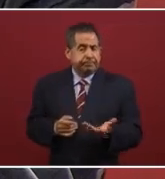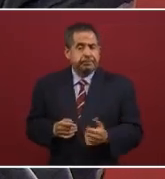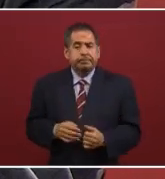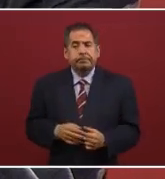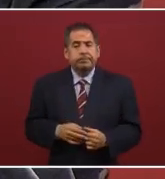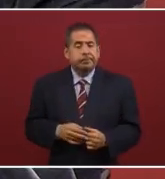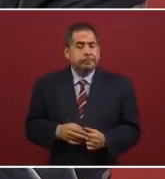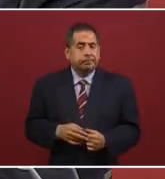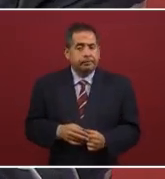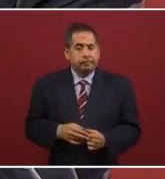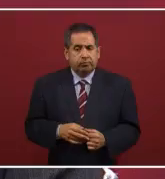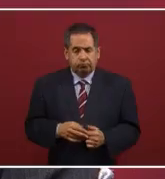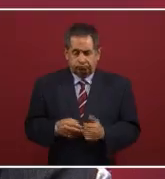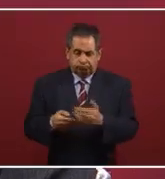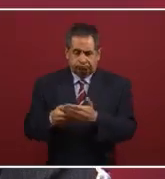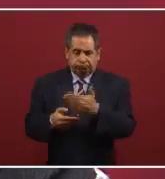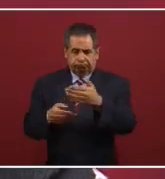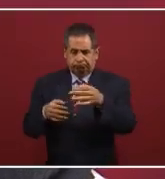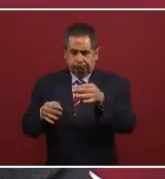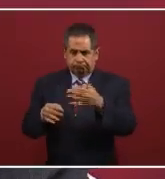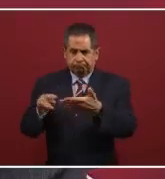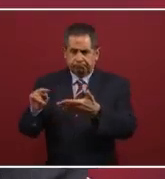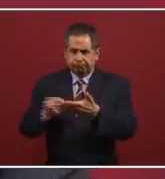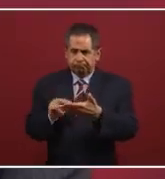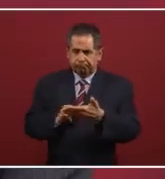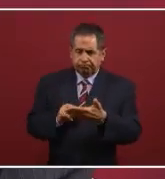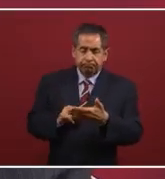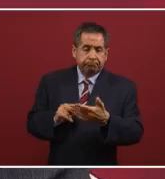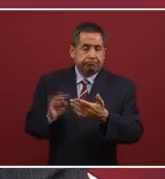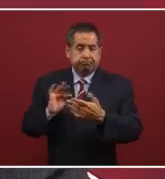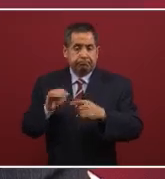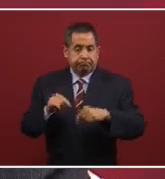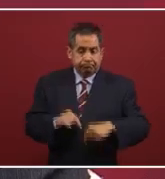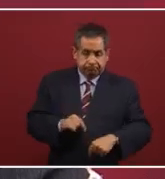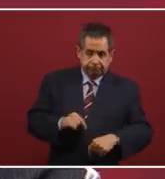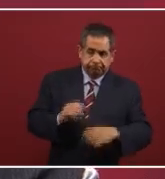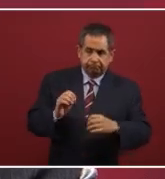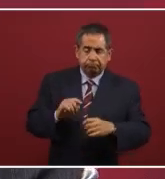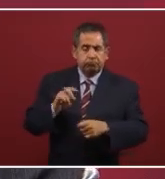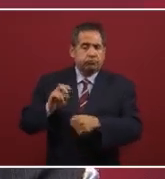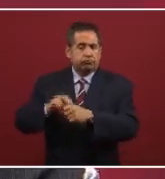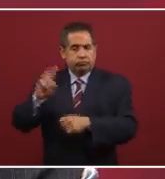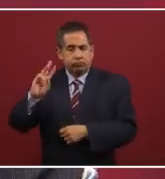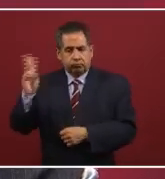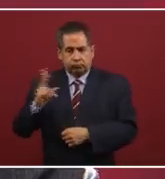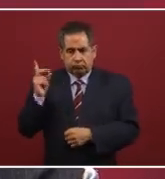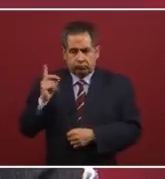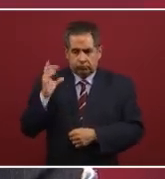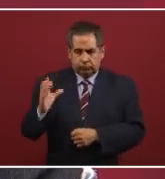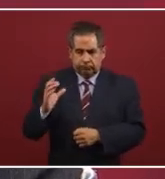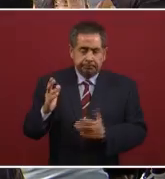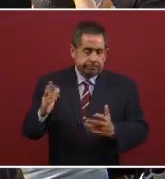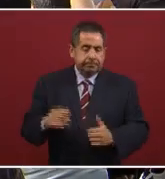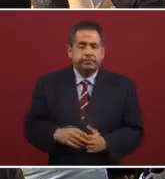pues un documento, ya sea aquí o en Washington.